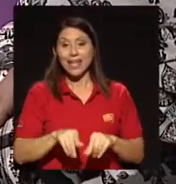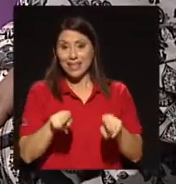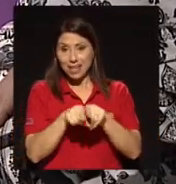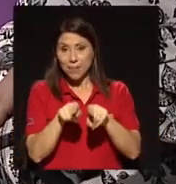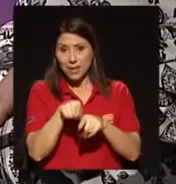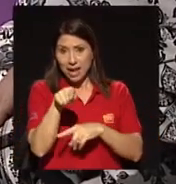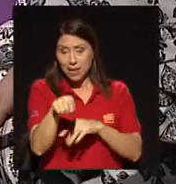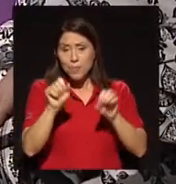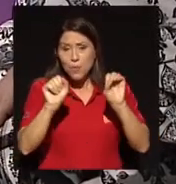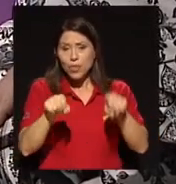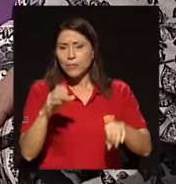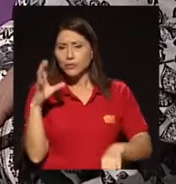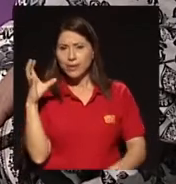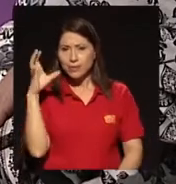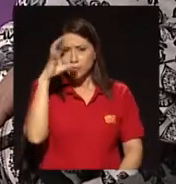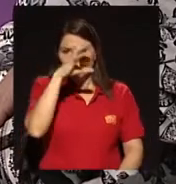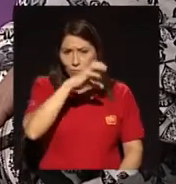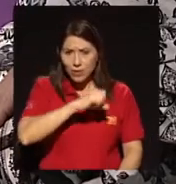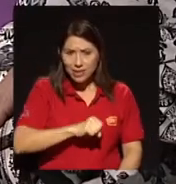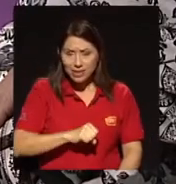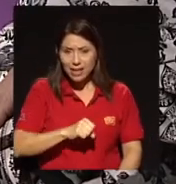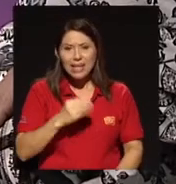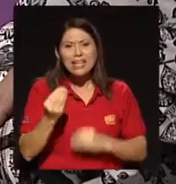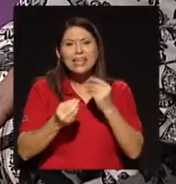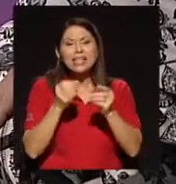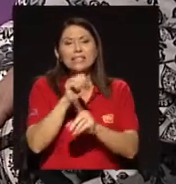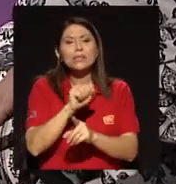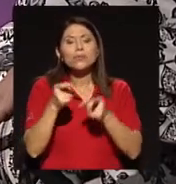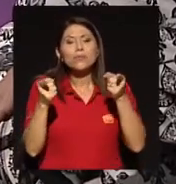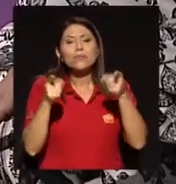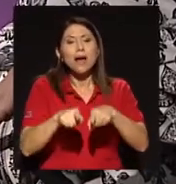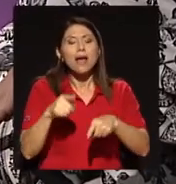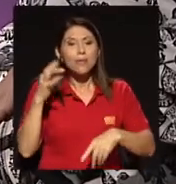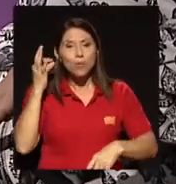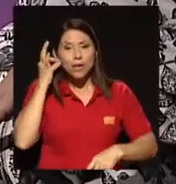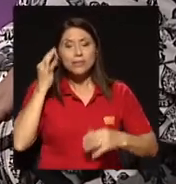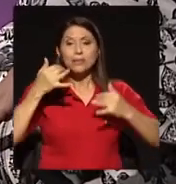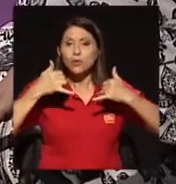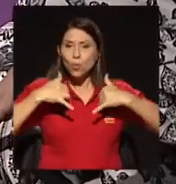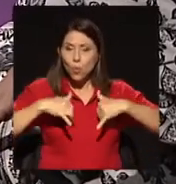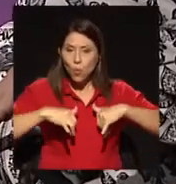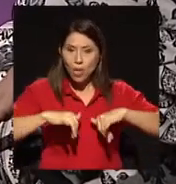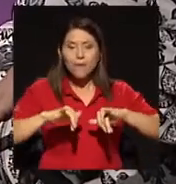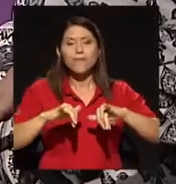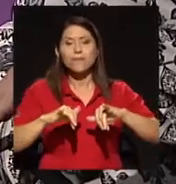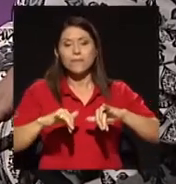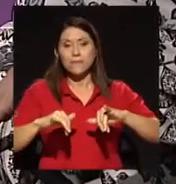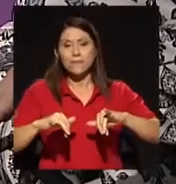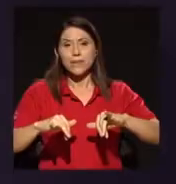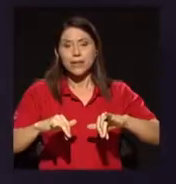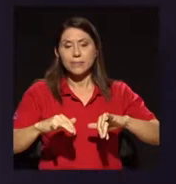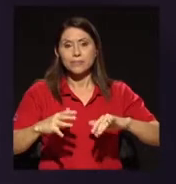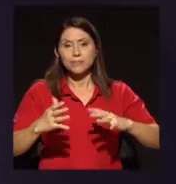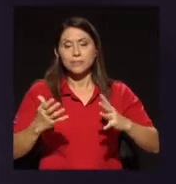podemos también distinguir la brecha para las mujeres. Todavía sigue existiendo